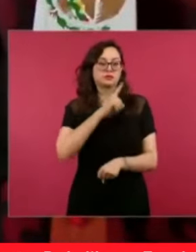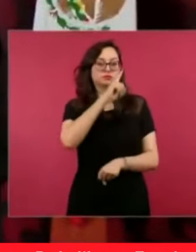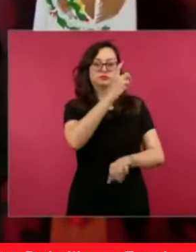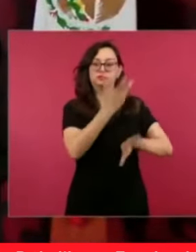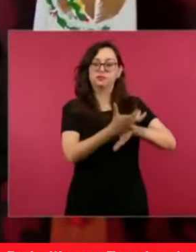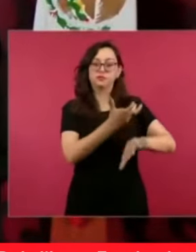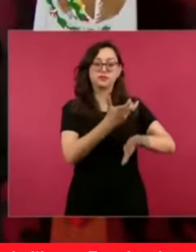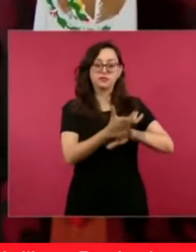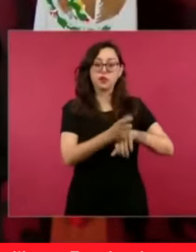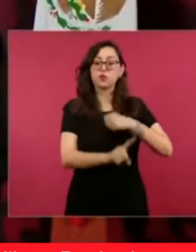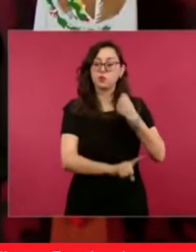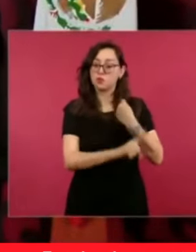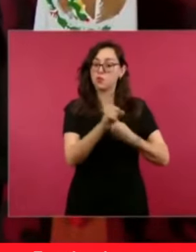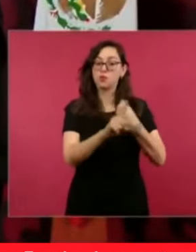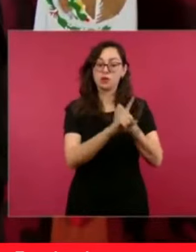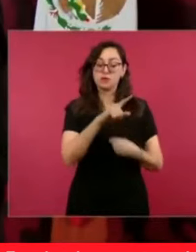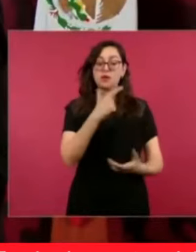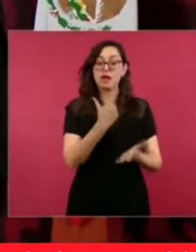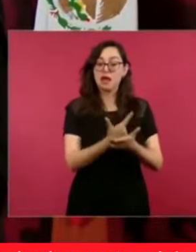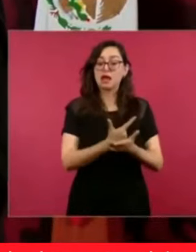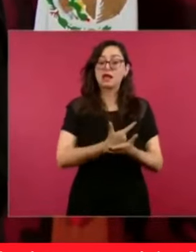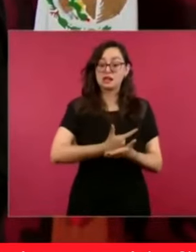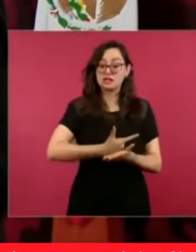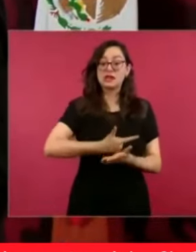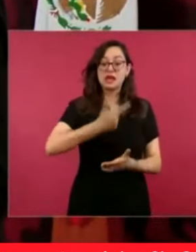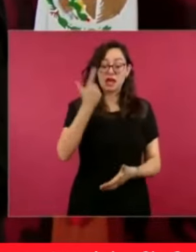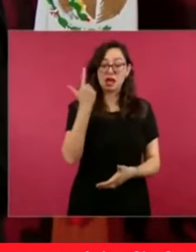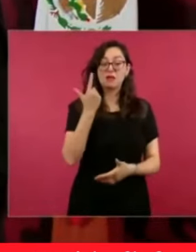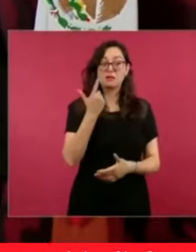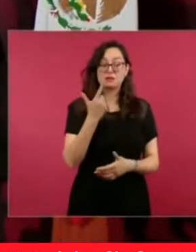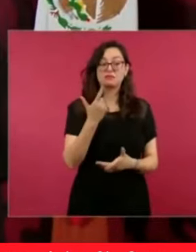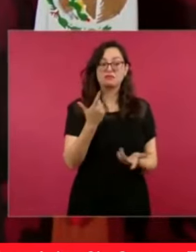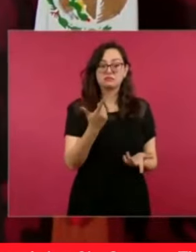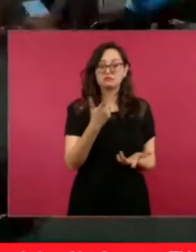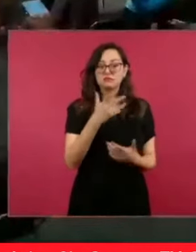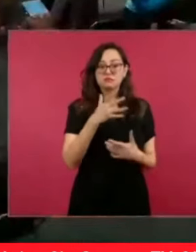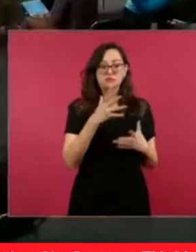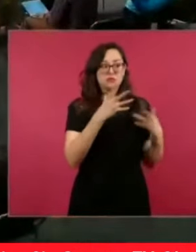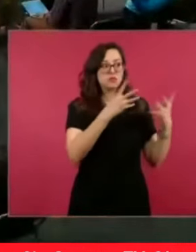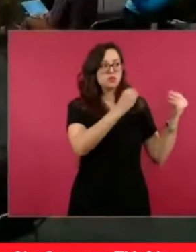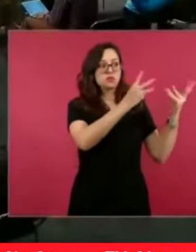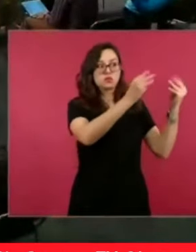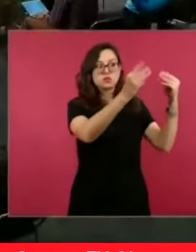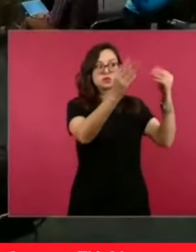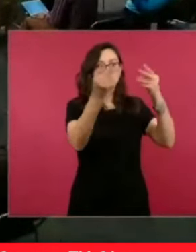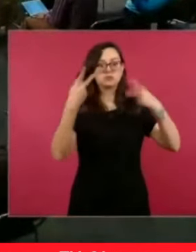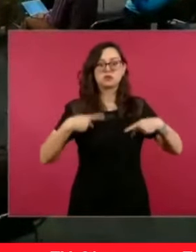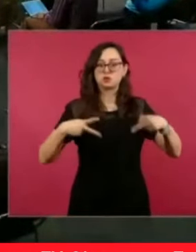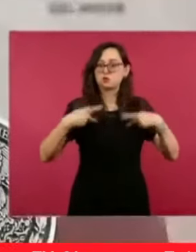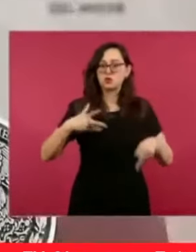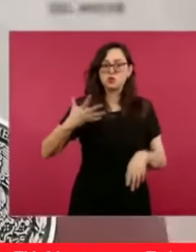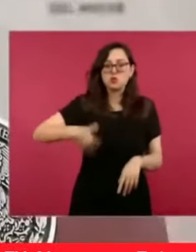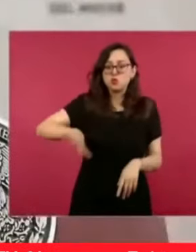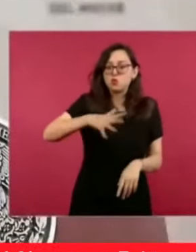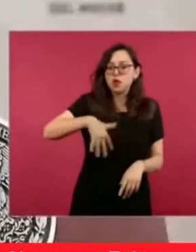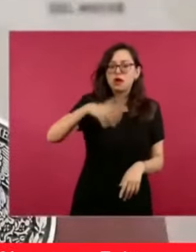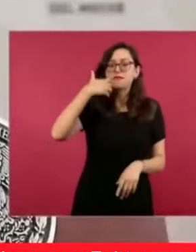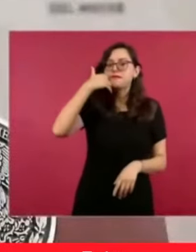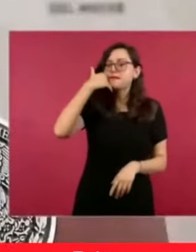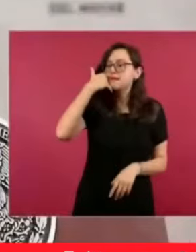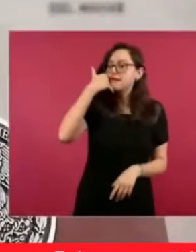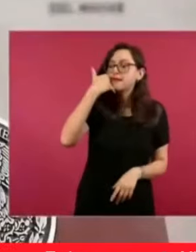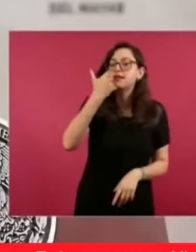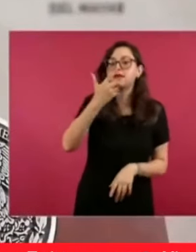de una pandemia que es el consumo del fentanilo y están perdiendo la